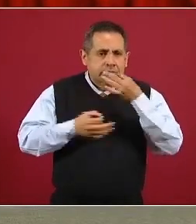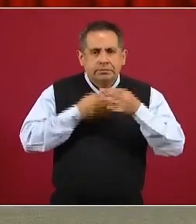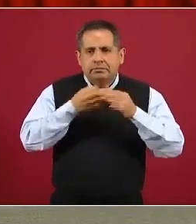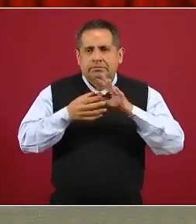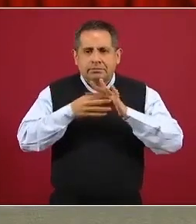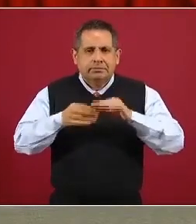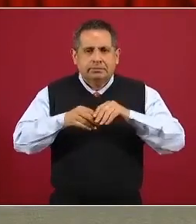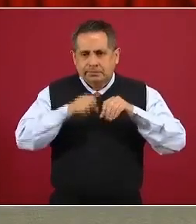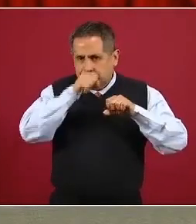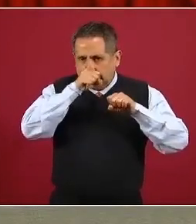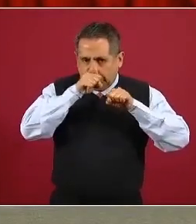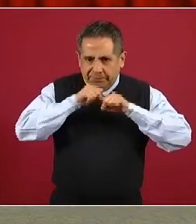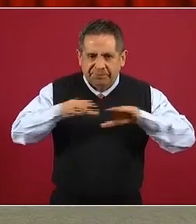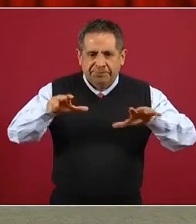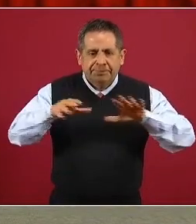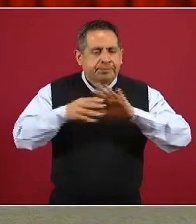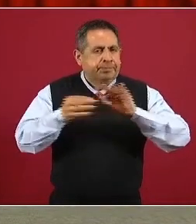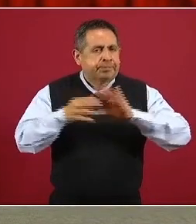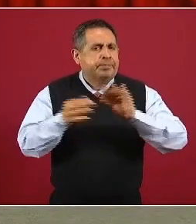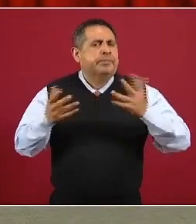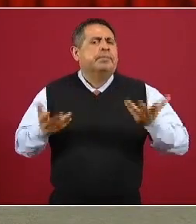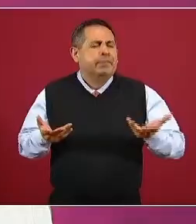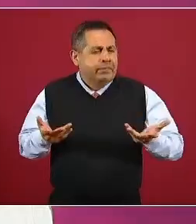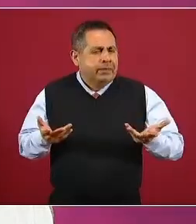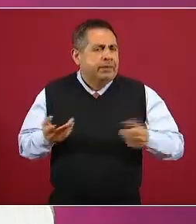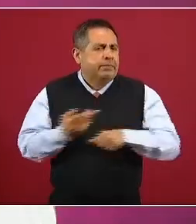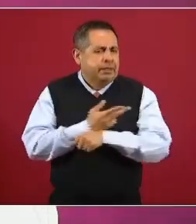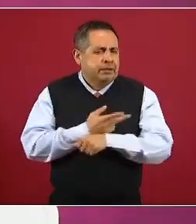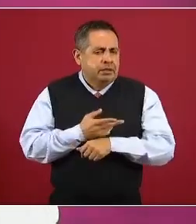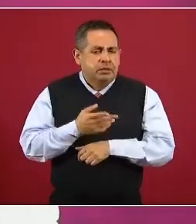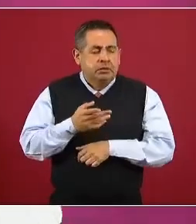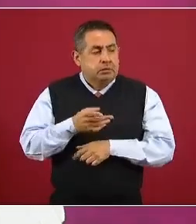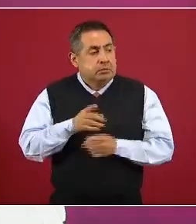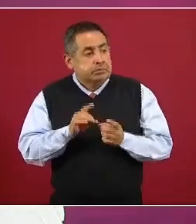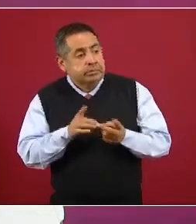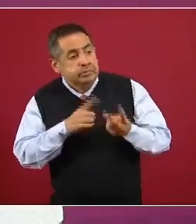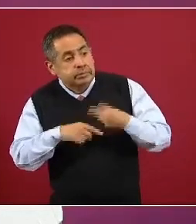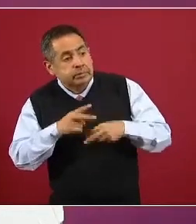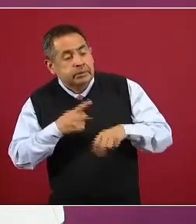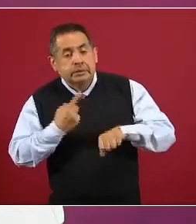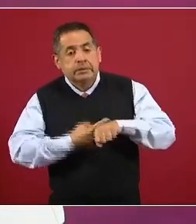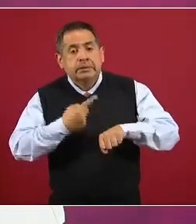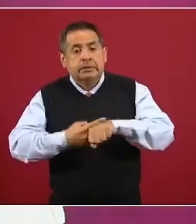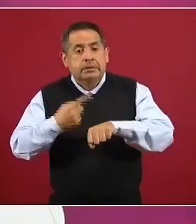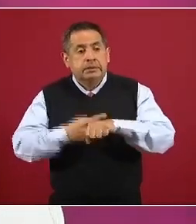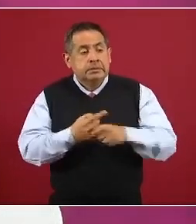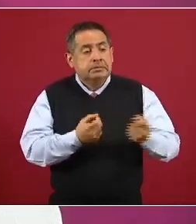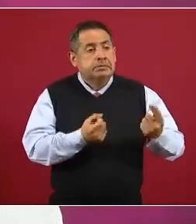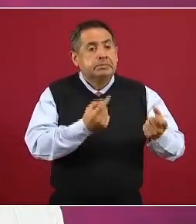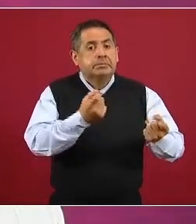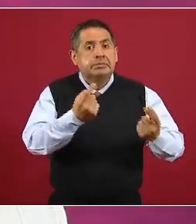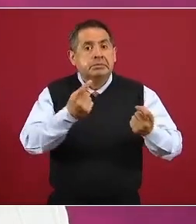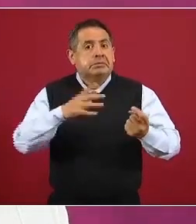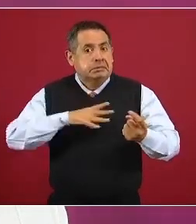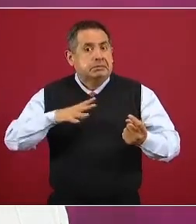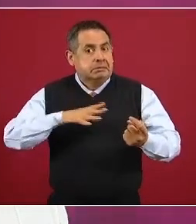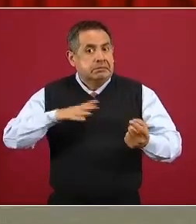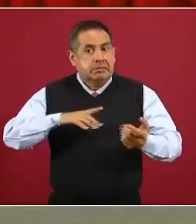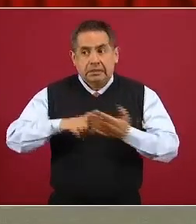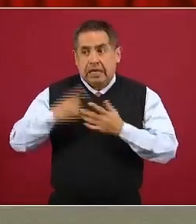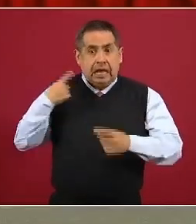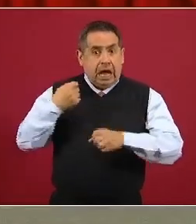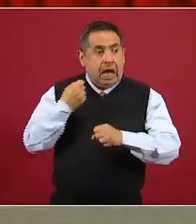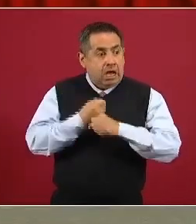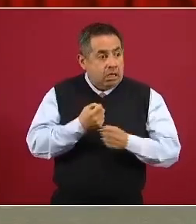responder preguntas en relación a el brote o la transmisión de sarampión que hubo precisamente este